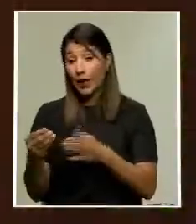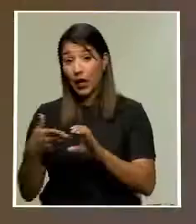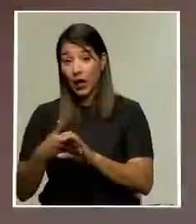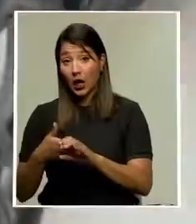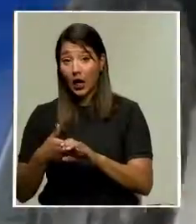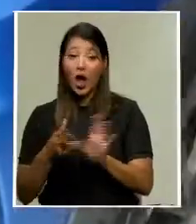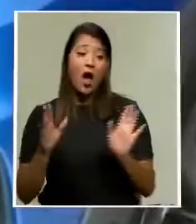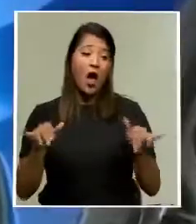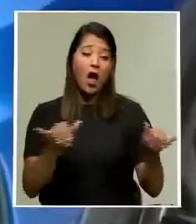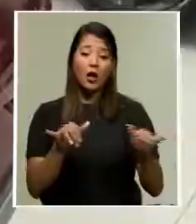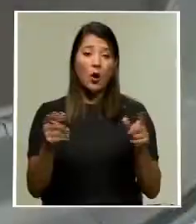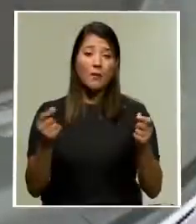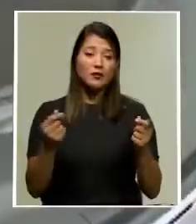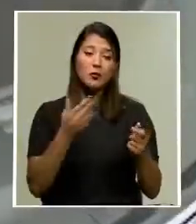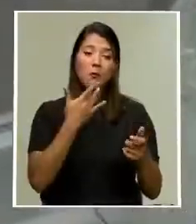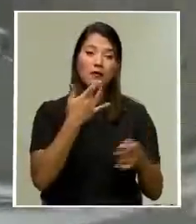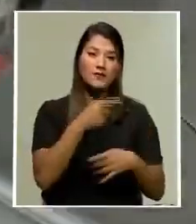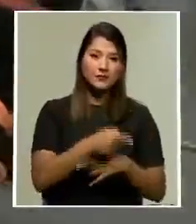interna.